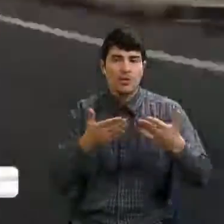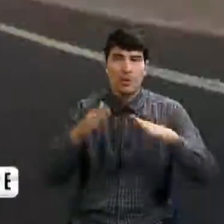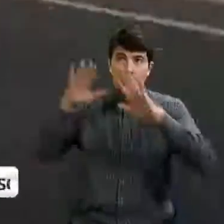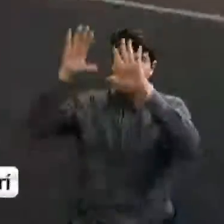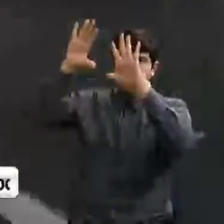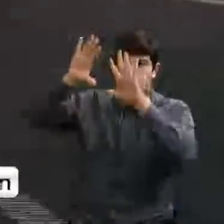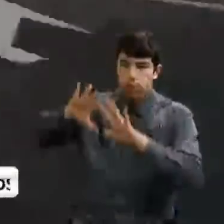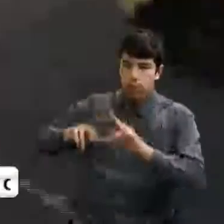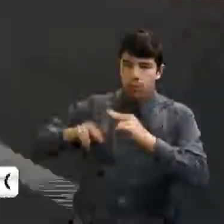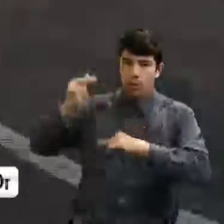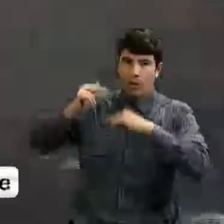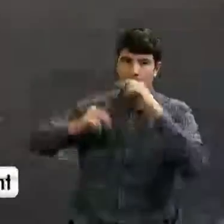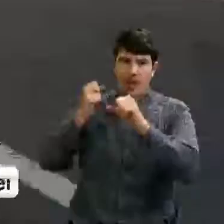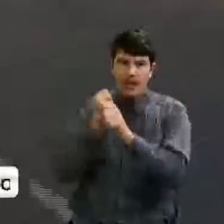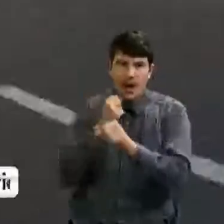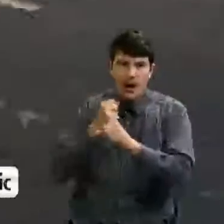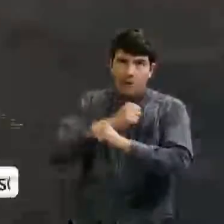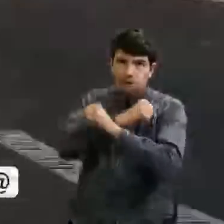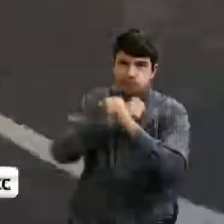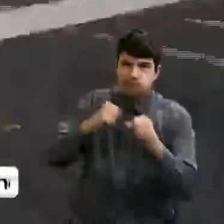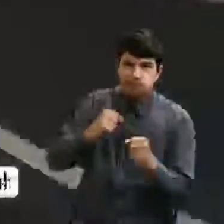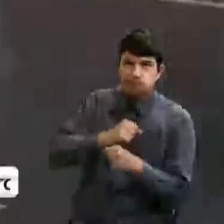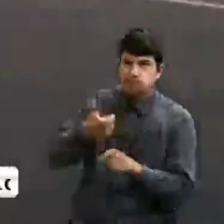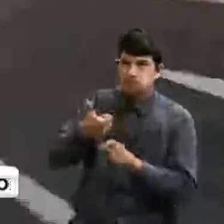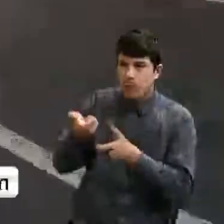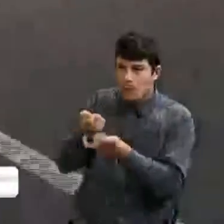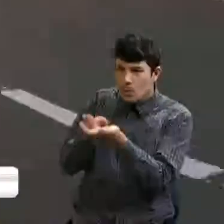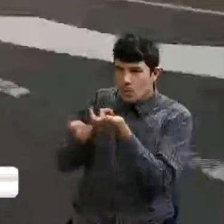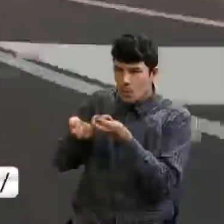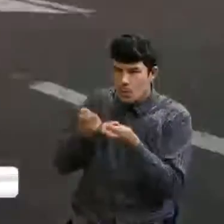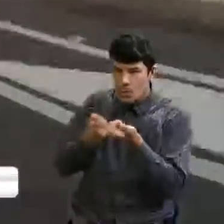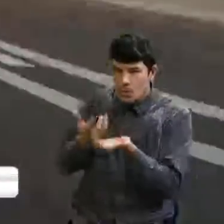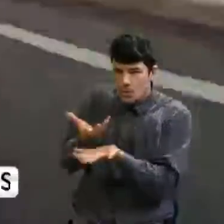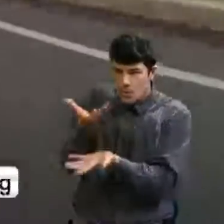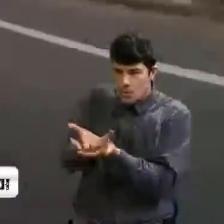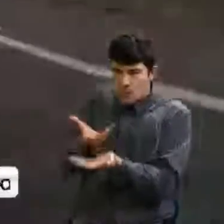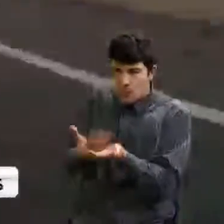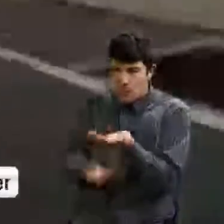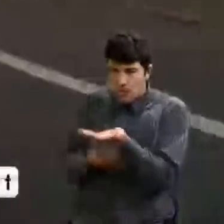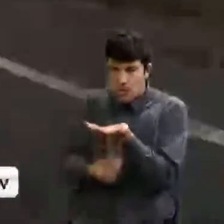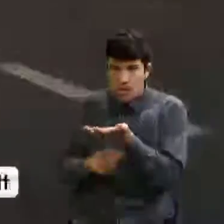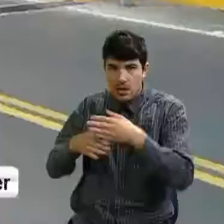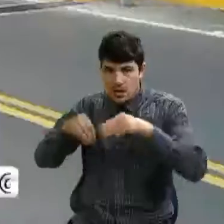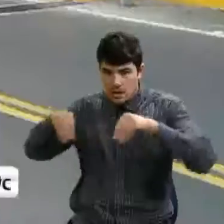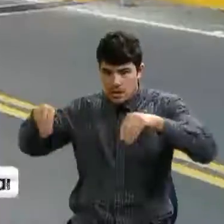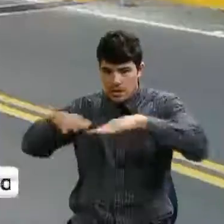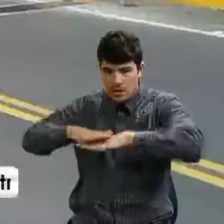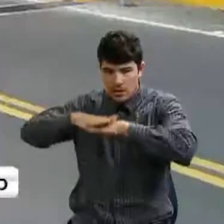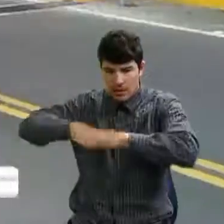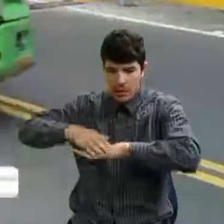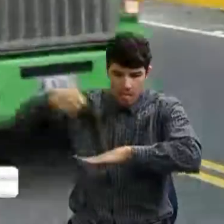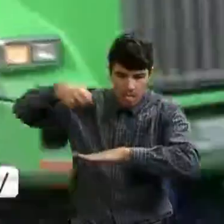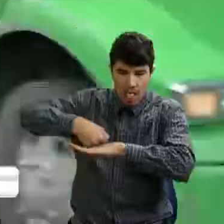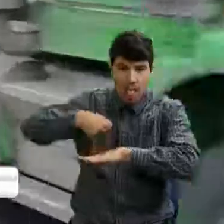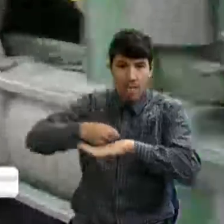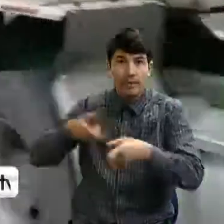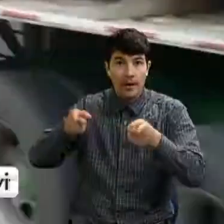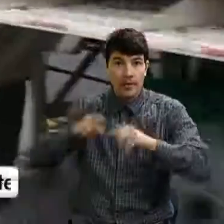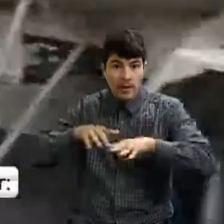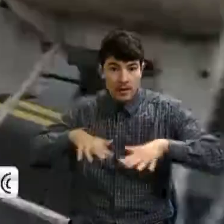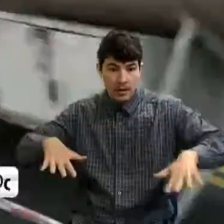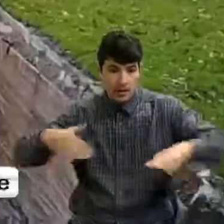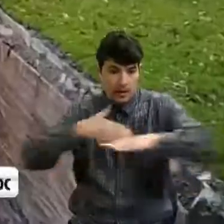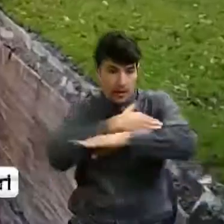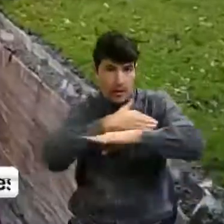contención obras hidráulicas y de drenajes así como estabilización de terreno construcción de alcantarillas rehabilitación de pavimentos